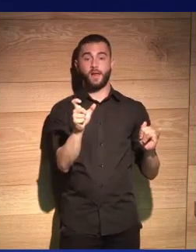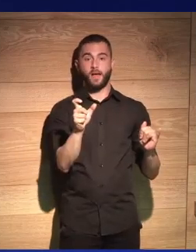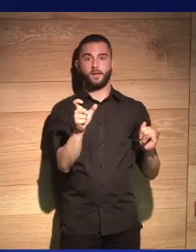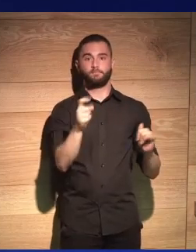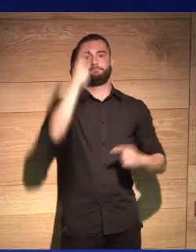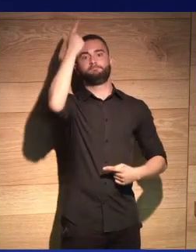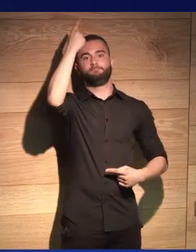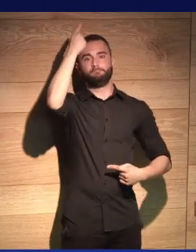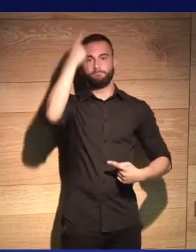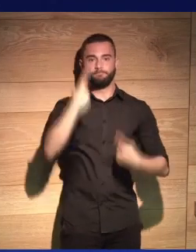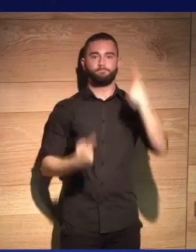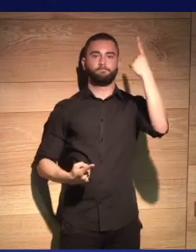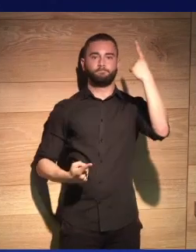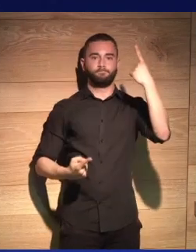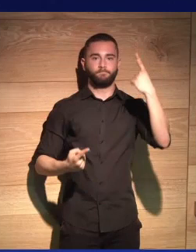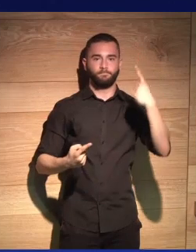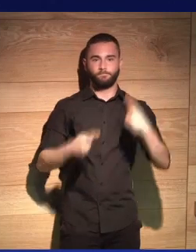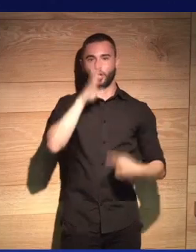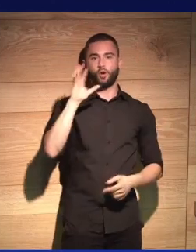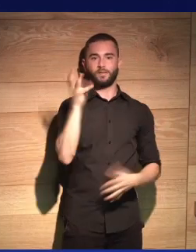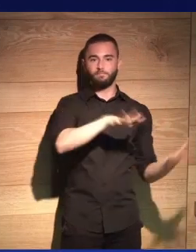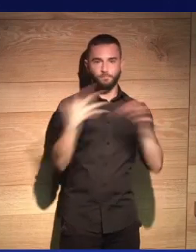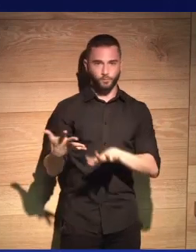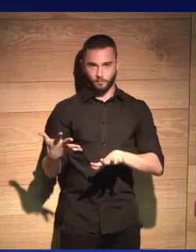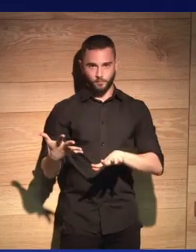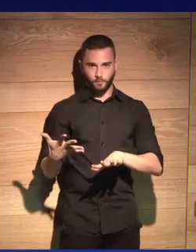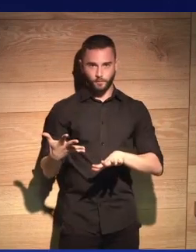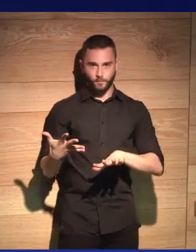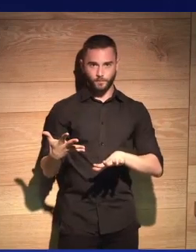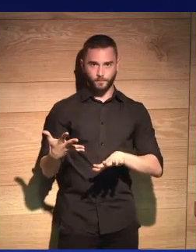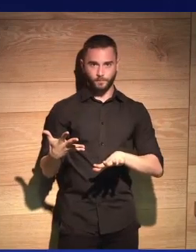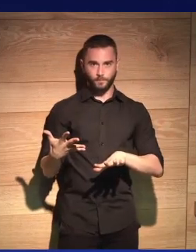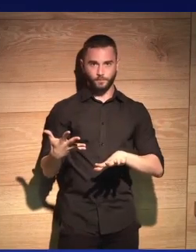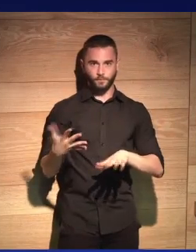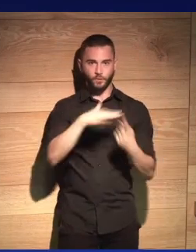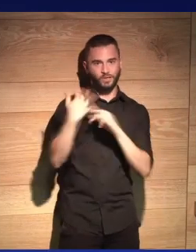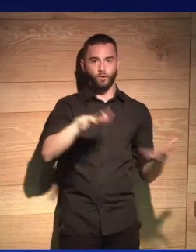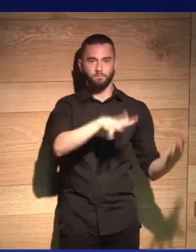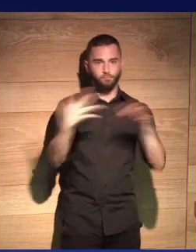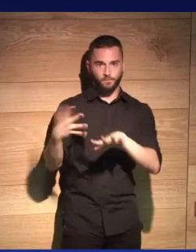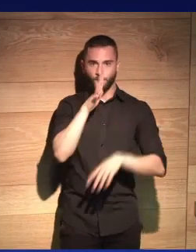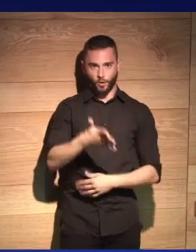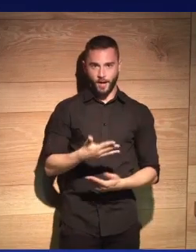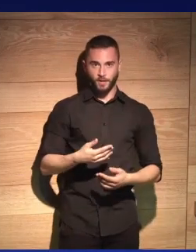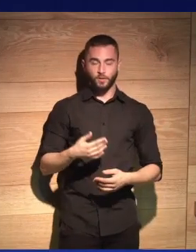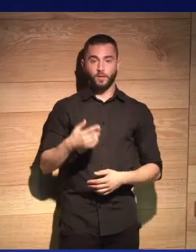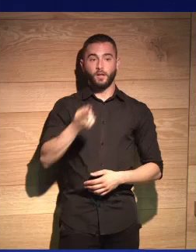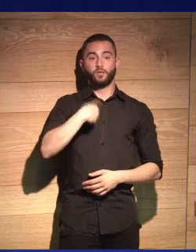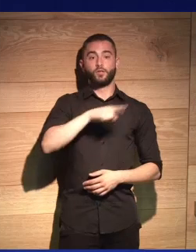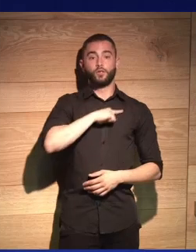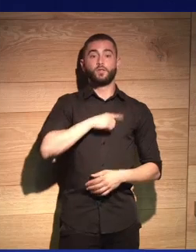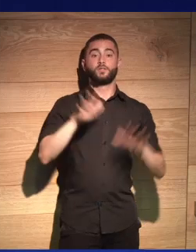tanto y siempre como un cambio repentino de clima. A nosotros nos encontró durante el 10º día de